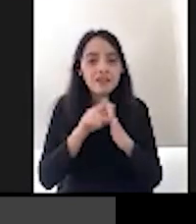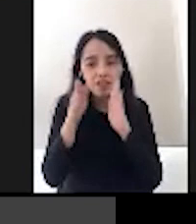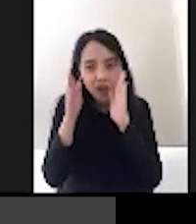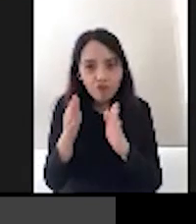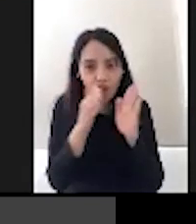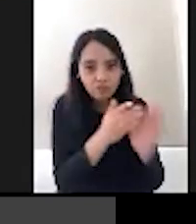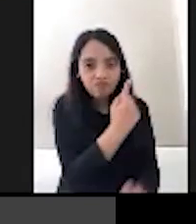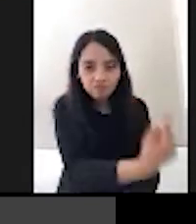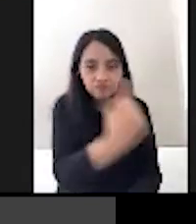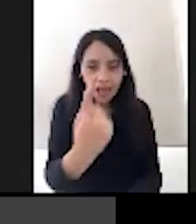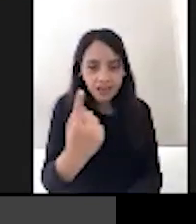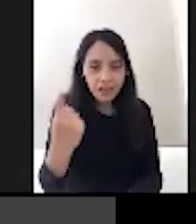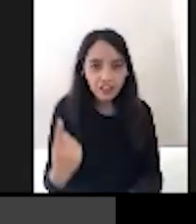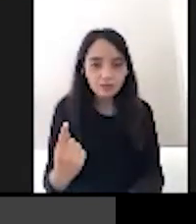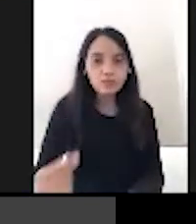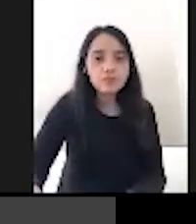paciente.